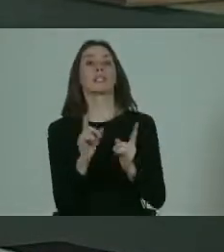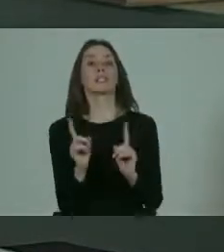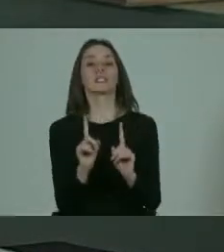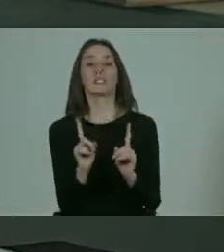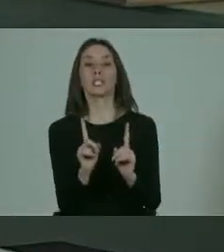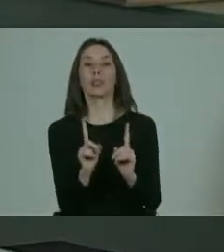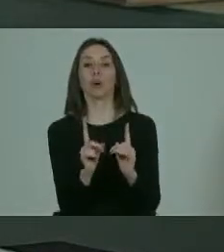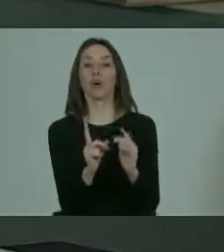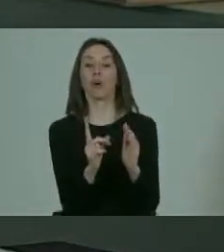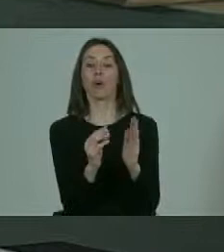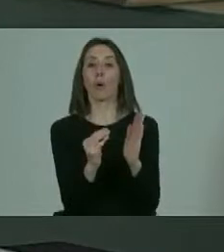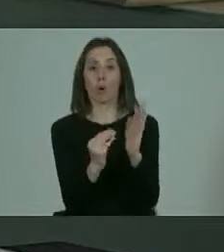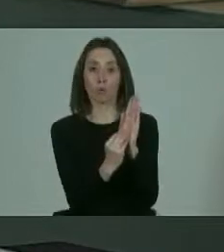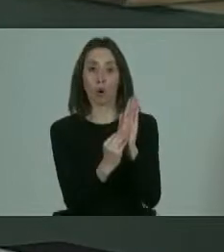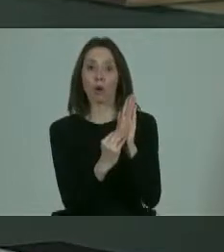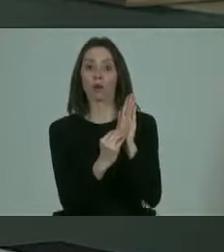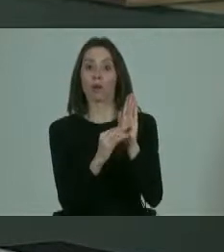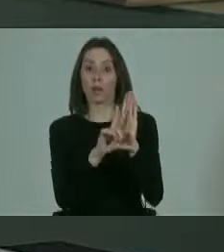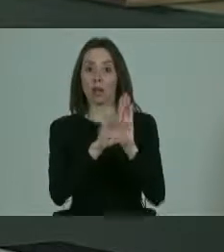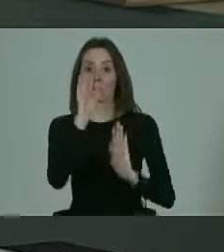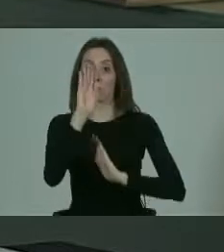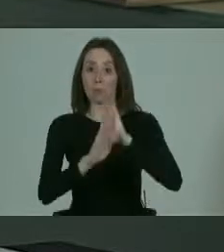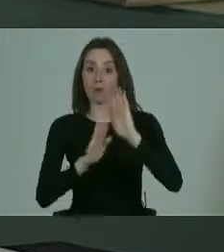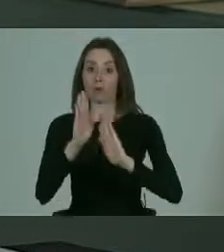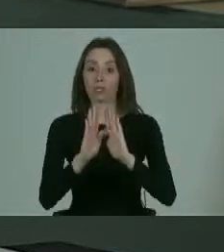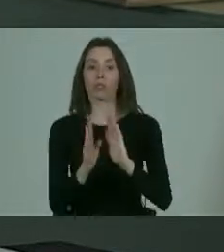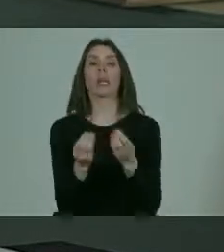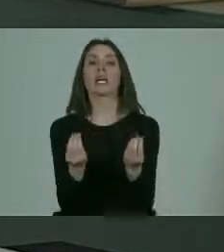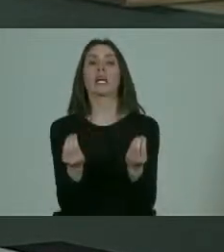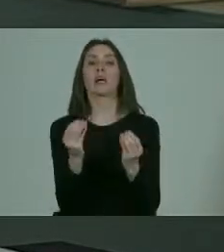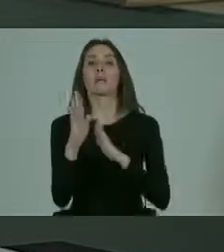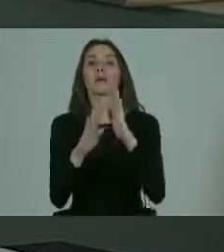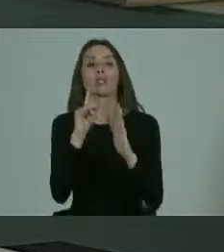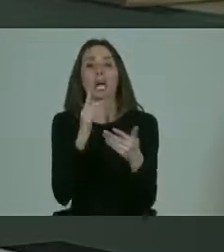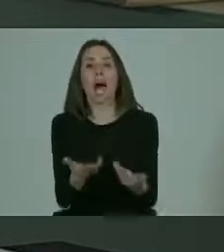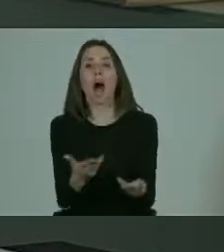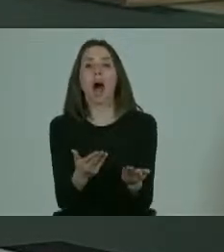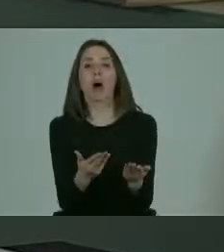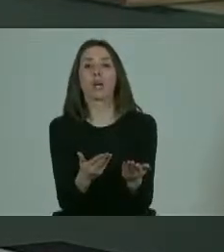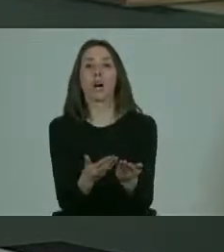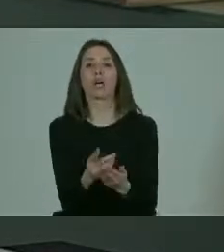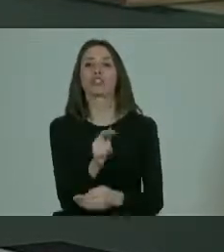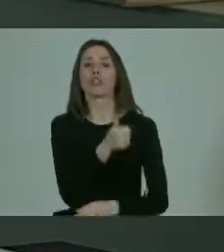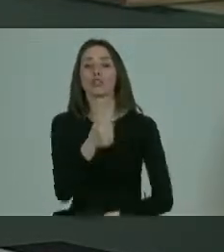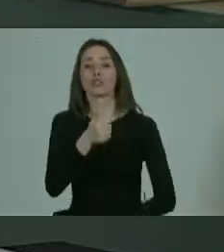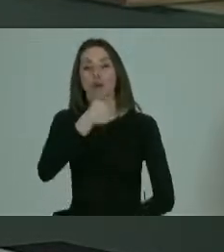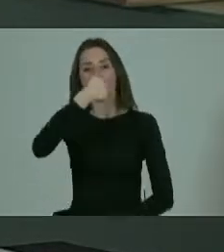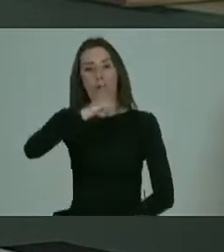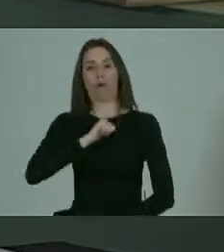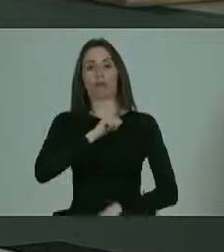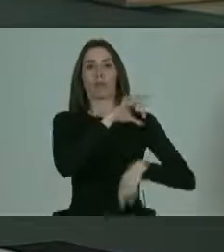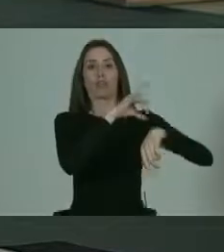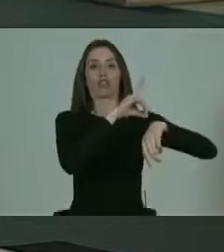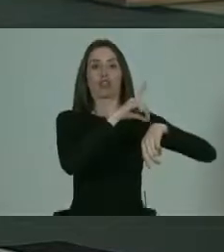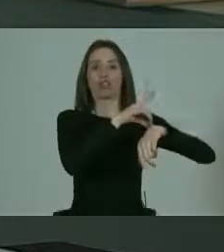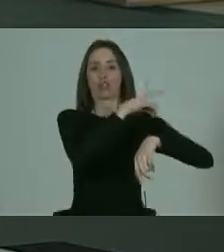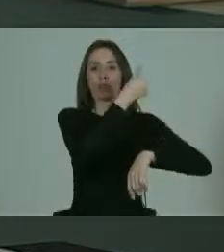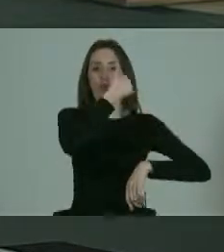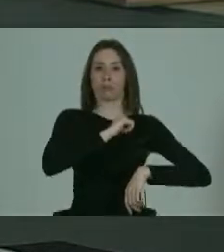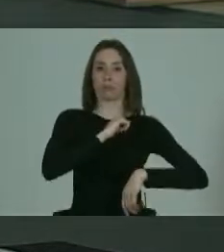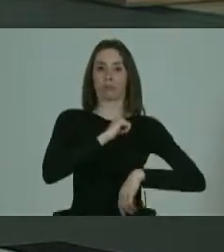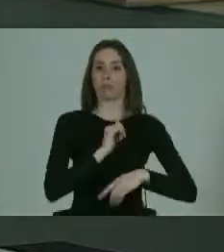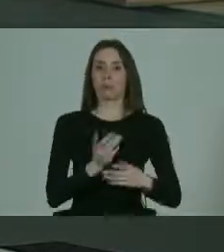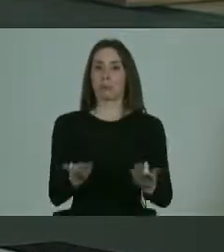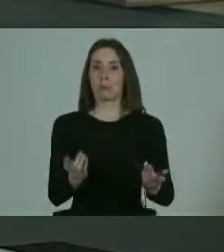absolutamente protegido y que tenemos para protegerlo actualmente ya no vale la confidencialidad médica ya no vale